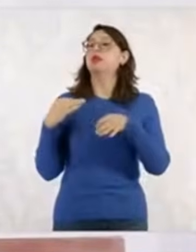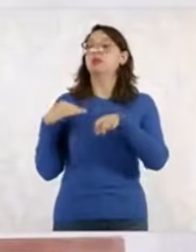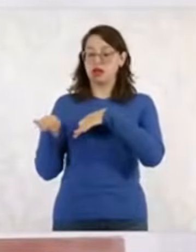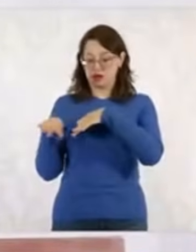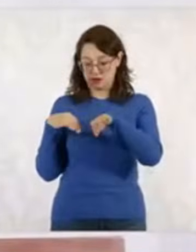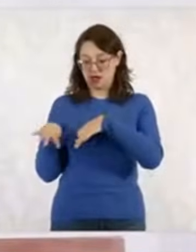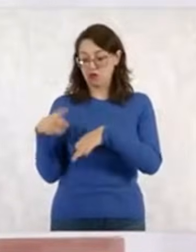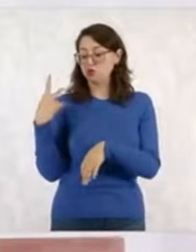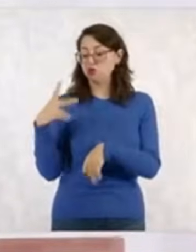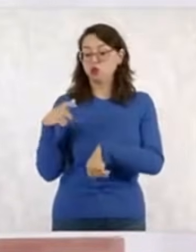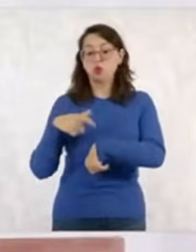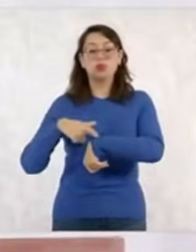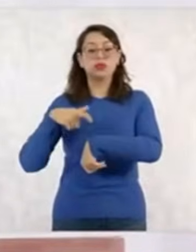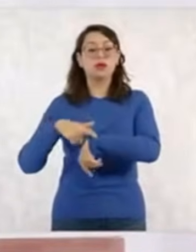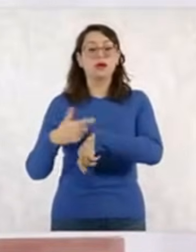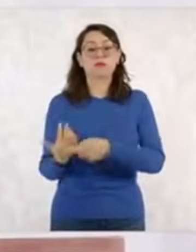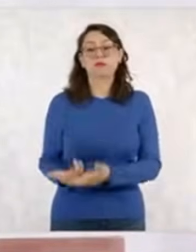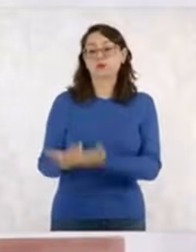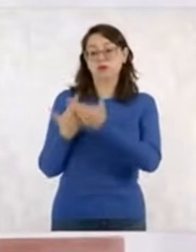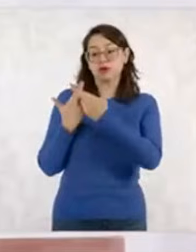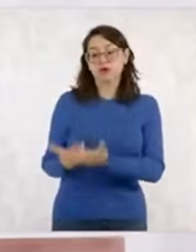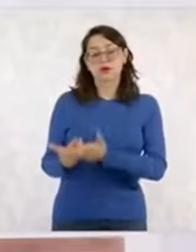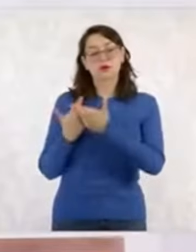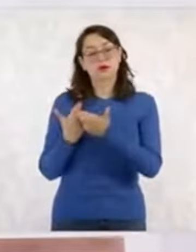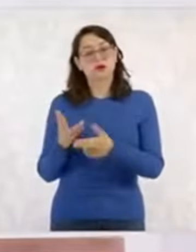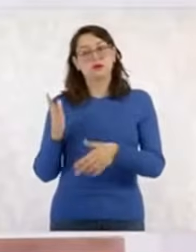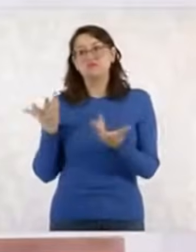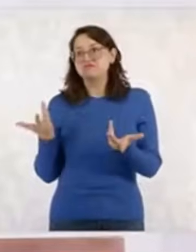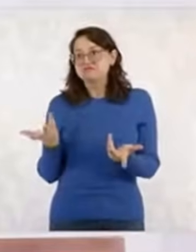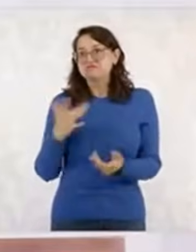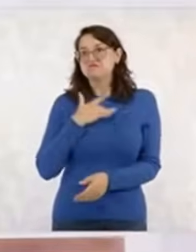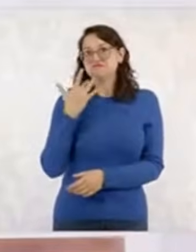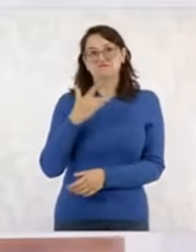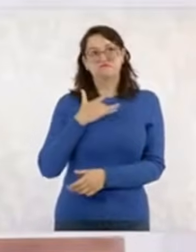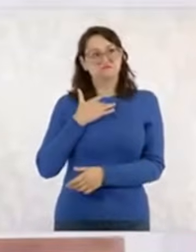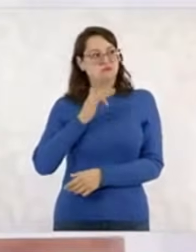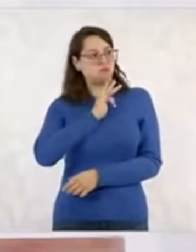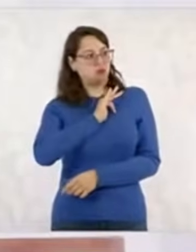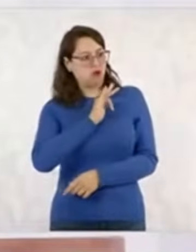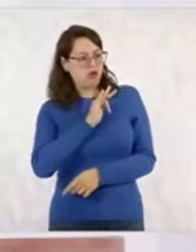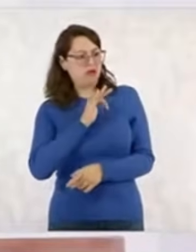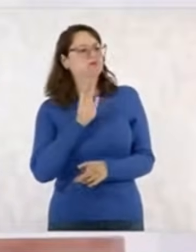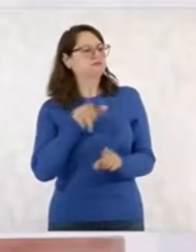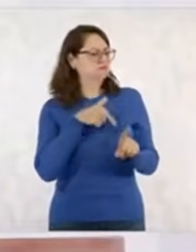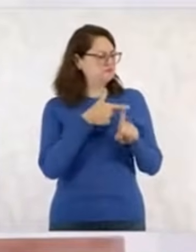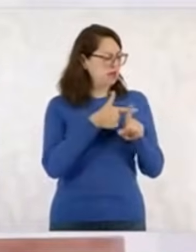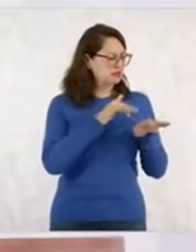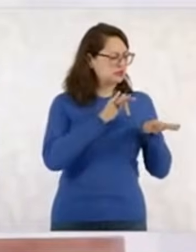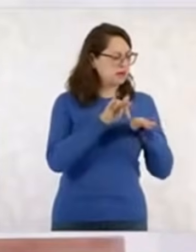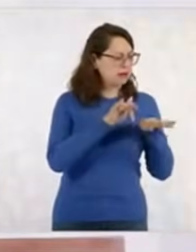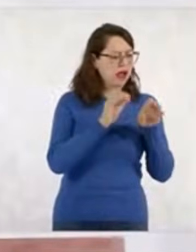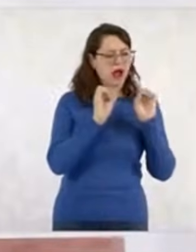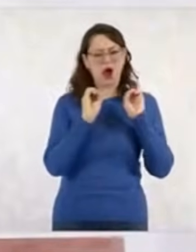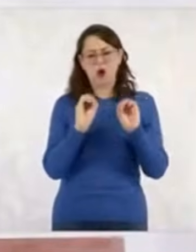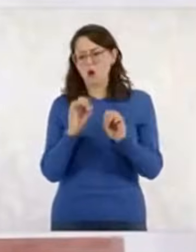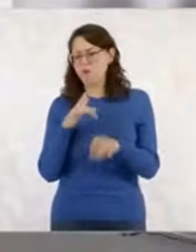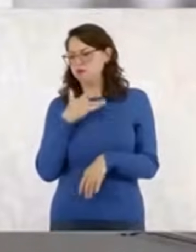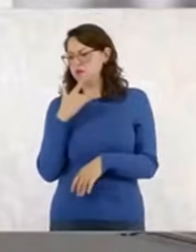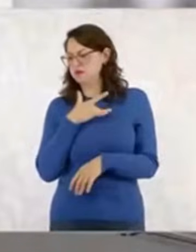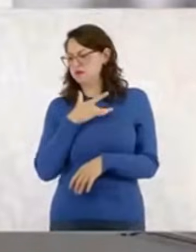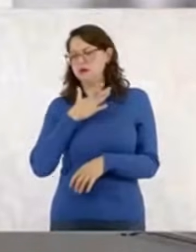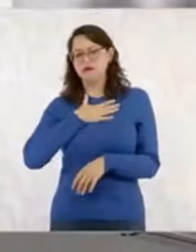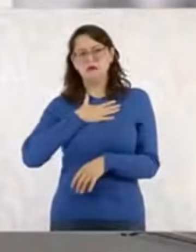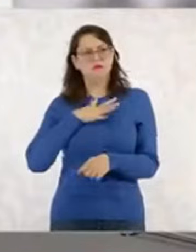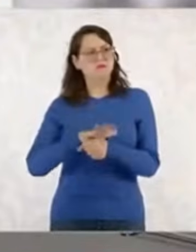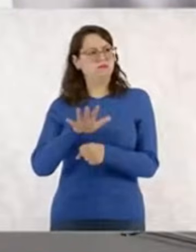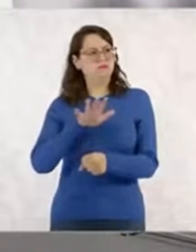decidan libremente qué hacer con él y de esta manera tengan condiciones para alcanzar tanto el bienestar material como espiritual, porque